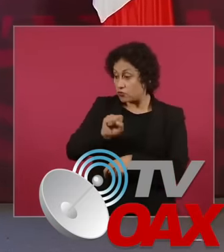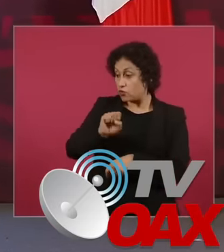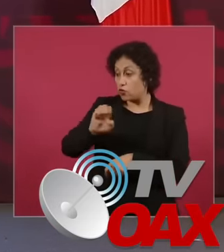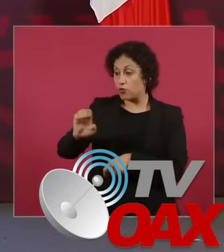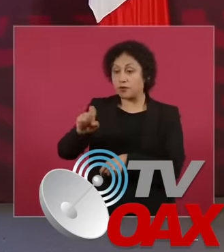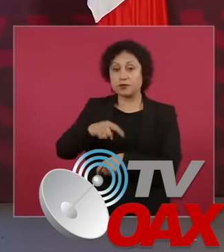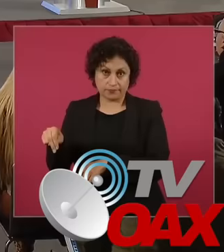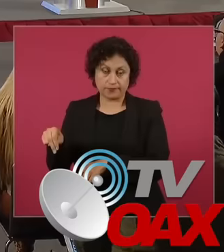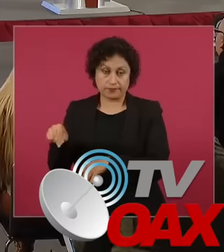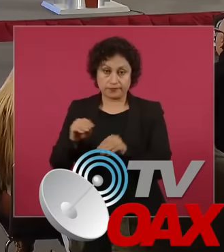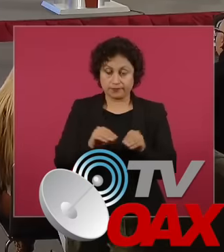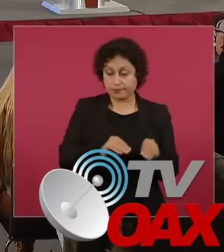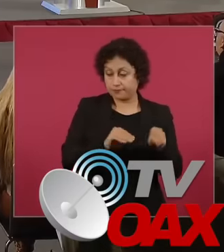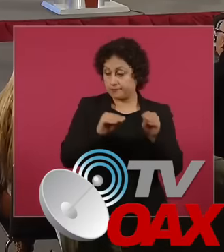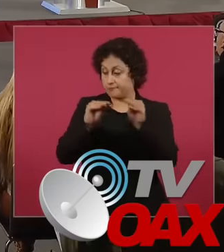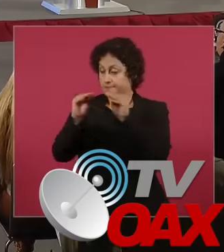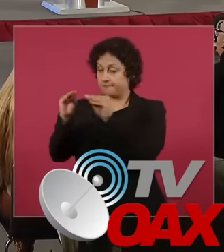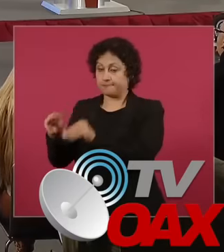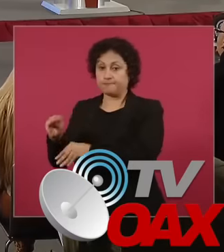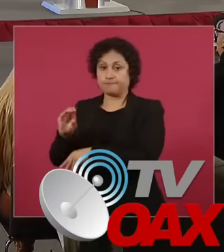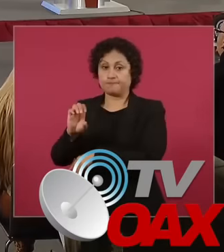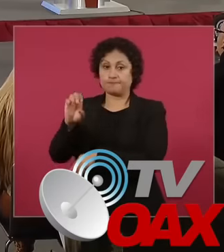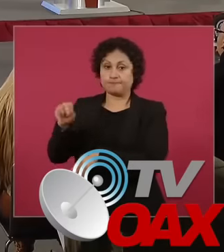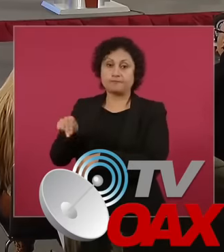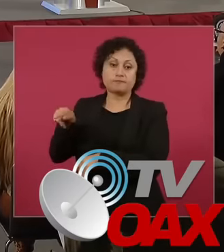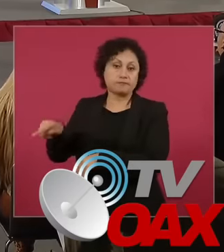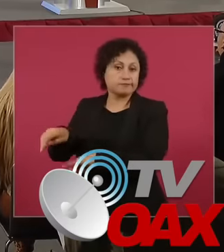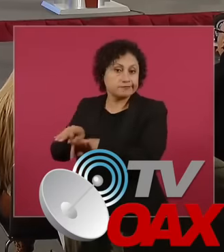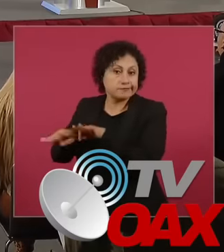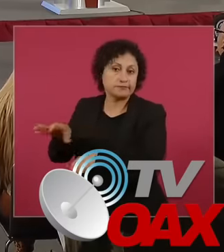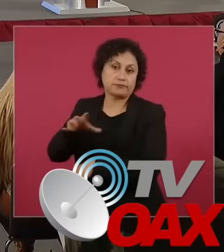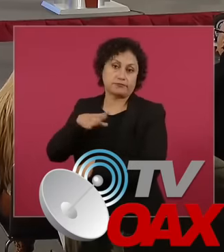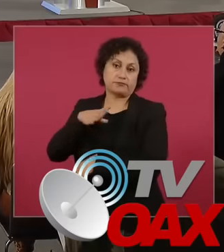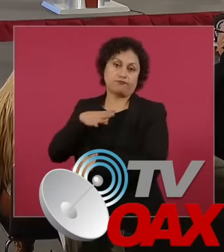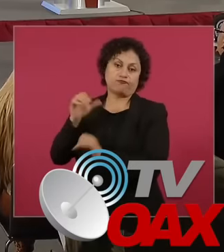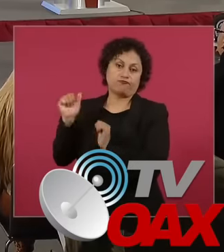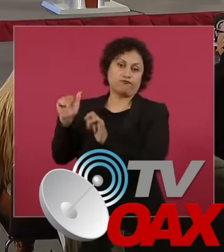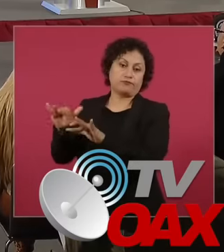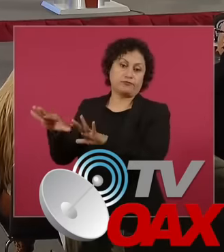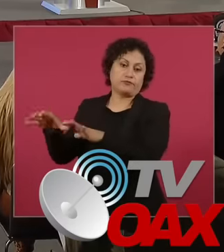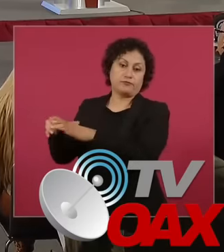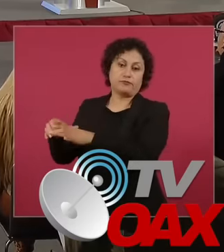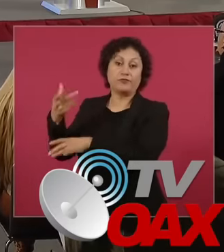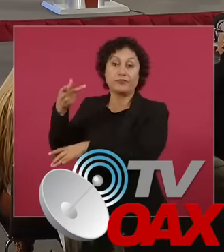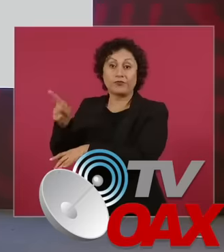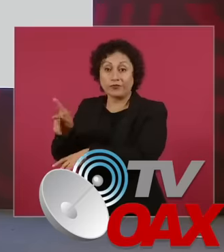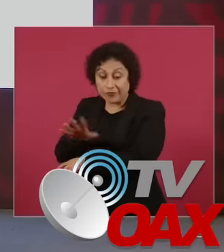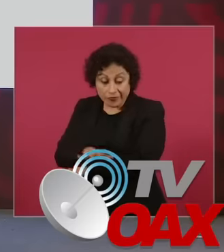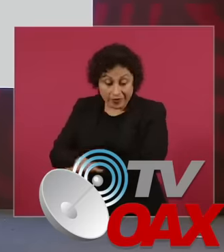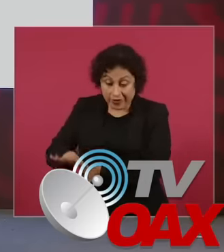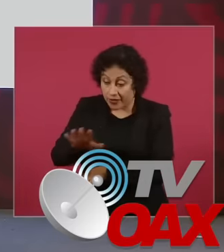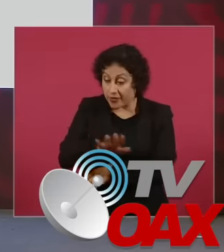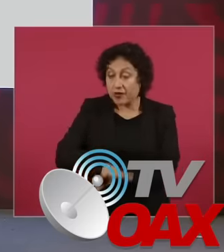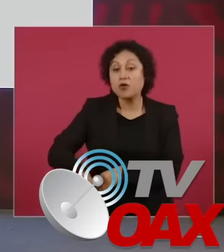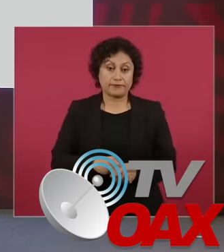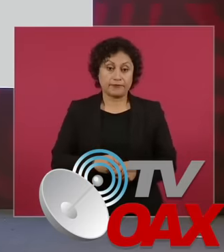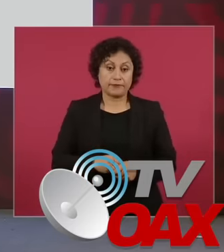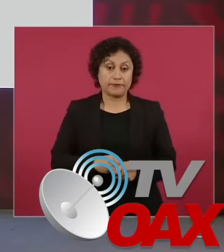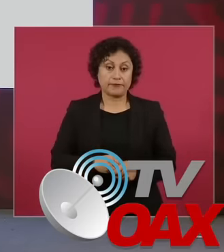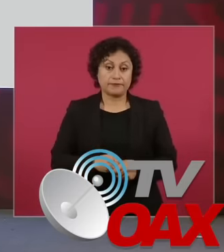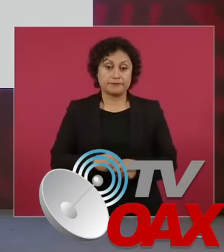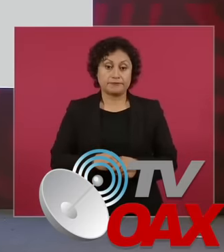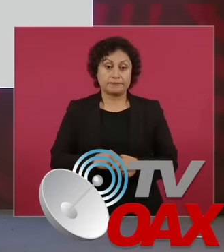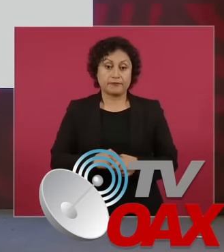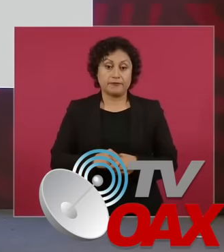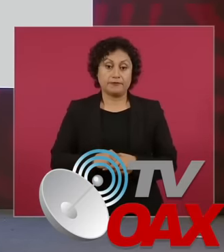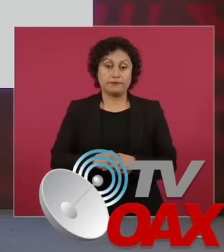acá, a pesar de que aquí está el petróleo, se sacó todo el petróleo